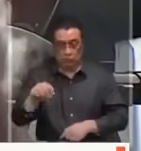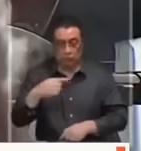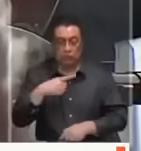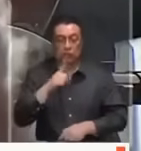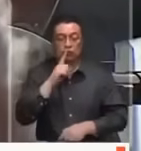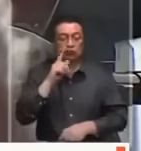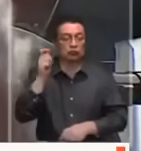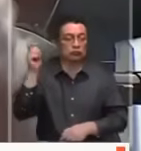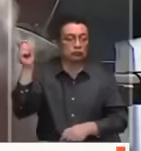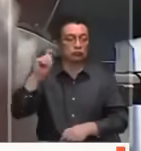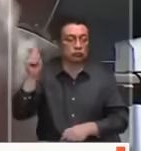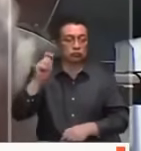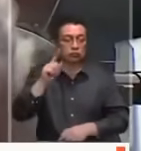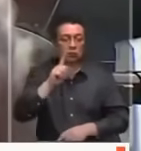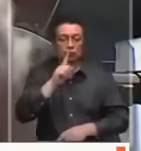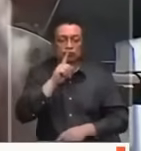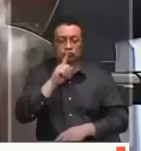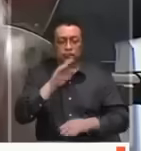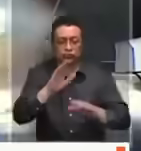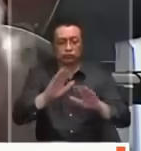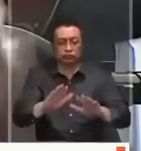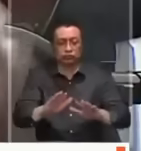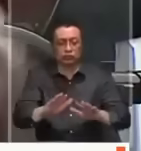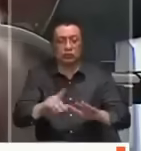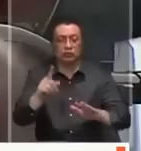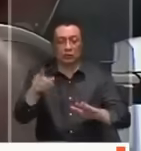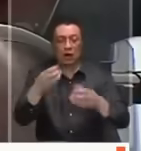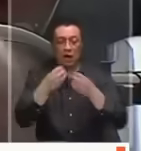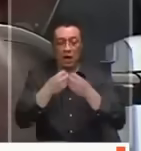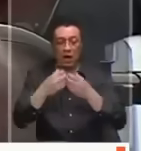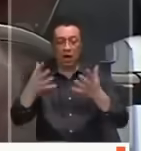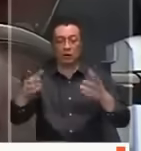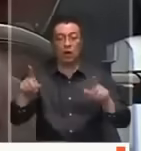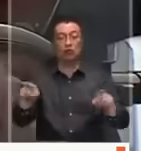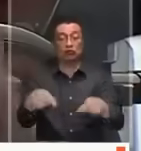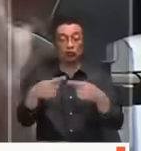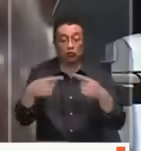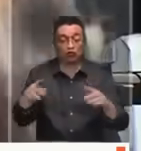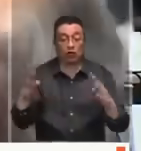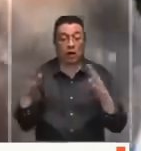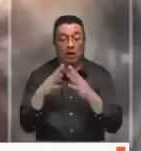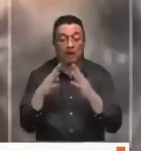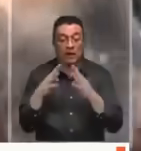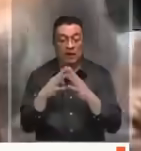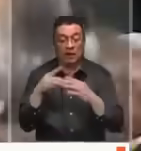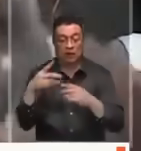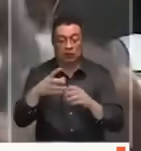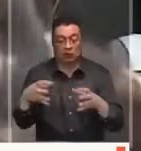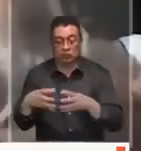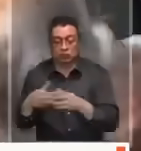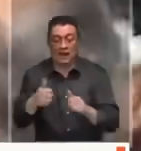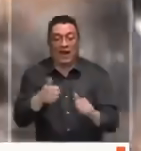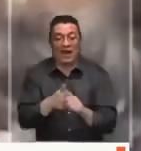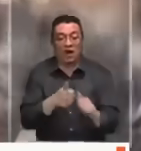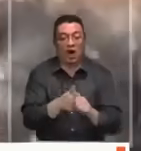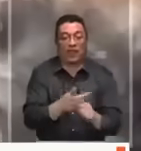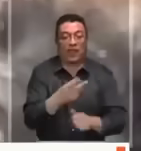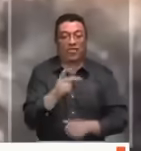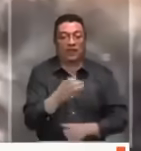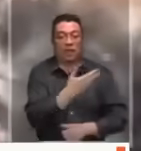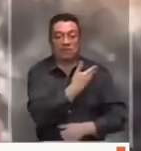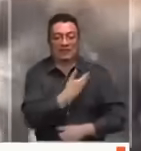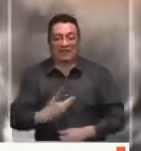silencio, el que será interpretado por un músico militar del Regimiento Escolta Presidencial.